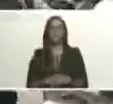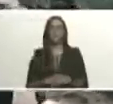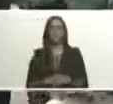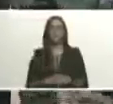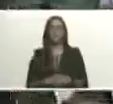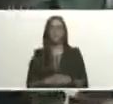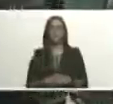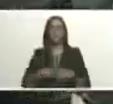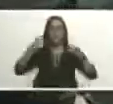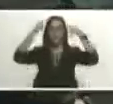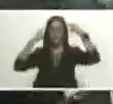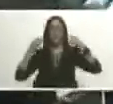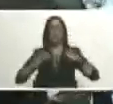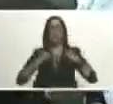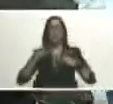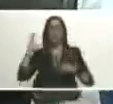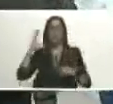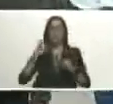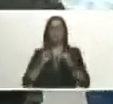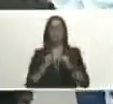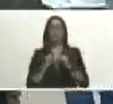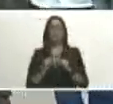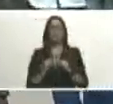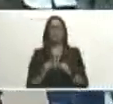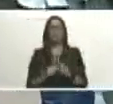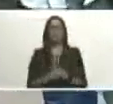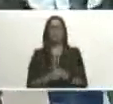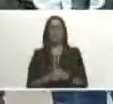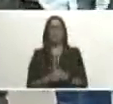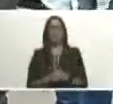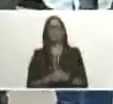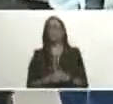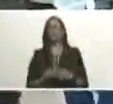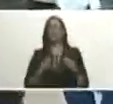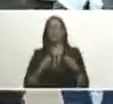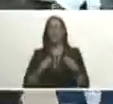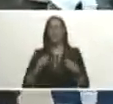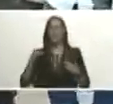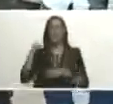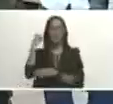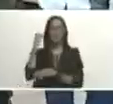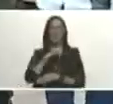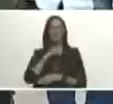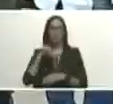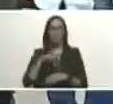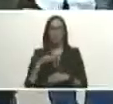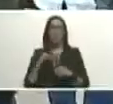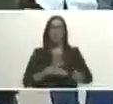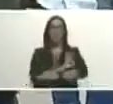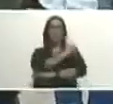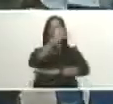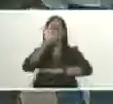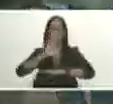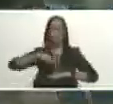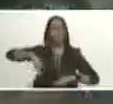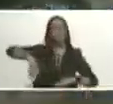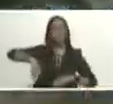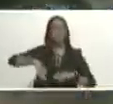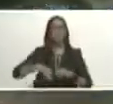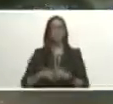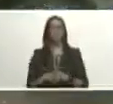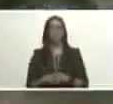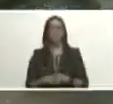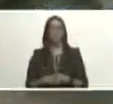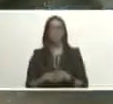¡La vive! La patria sigue. Independencia y patria socialista. Viviremos y venceremos. El sol de Venezuela nace en el Esequibo.